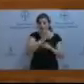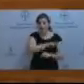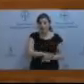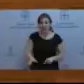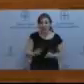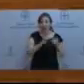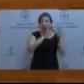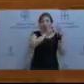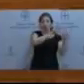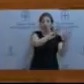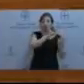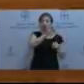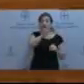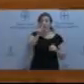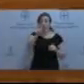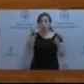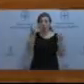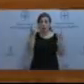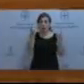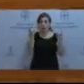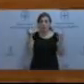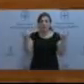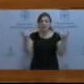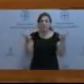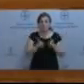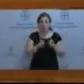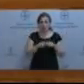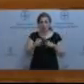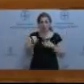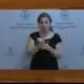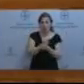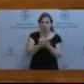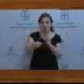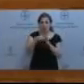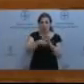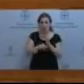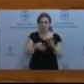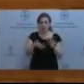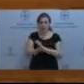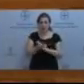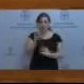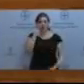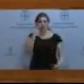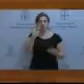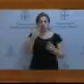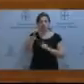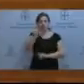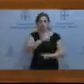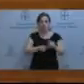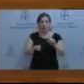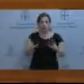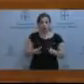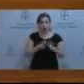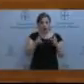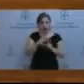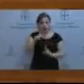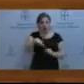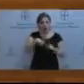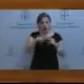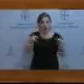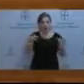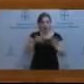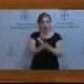tenemos 851 alumnos menos matriculados, lo cual creo que es un ciel reflejo de uno de los grandes problemas sociales a los que se enfrenta Asturias, que es el invierno